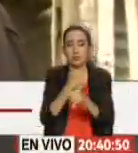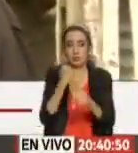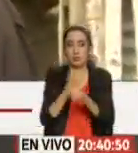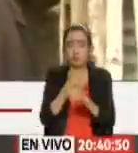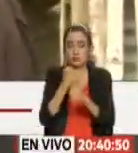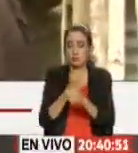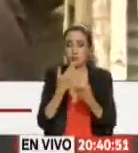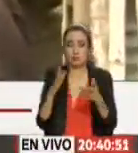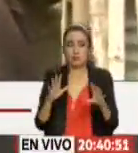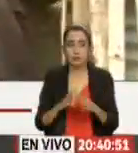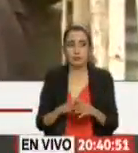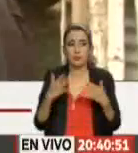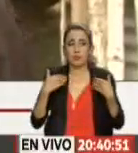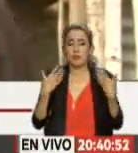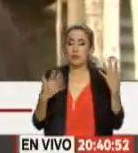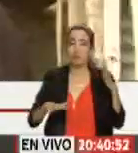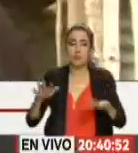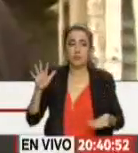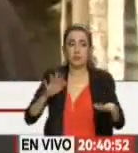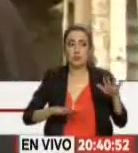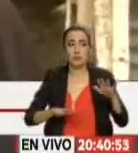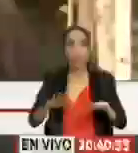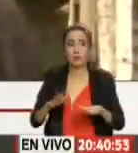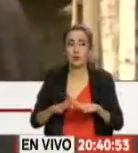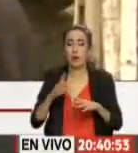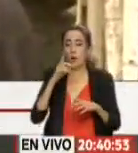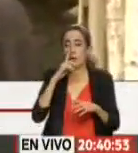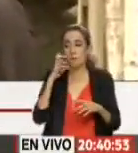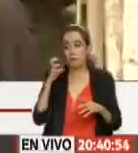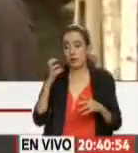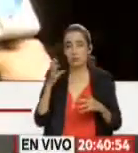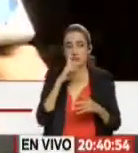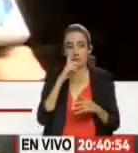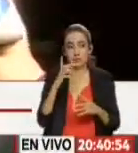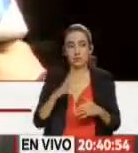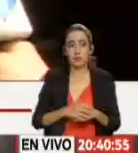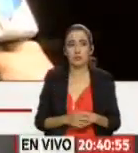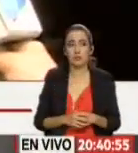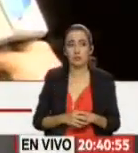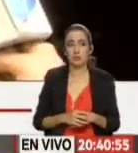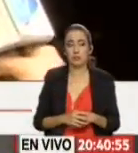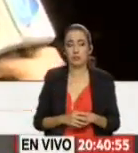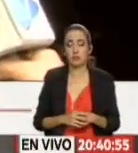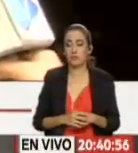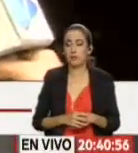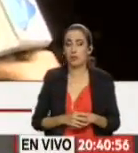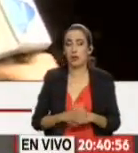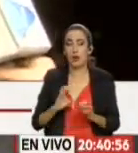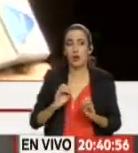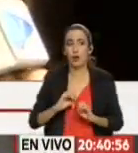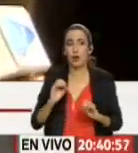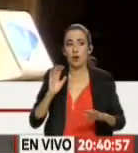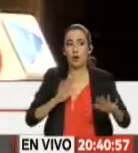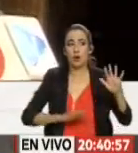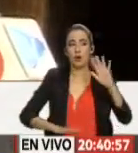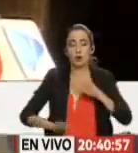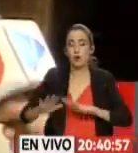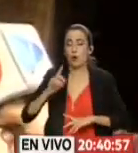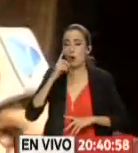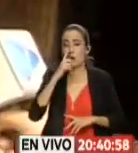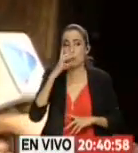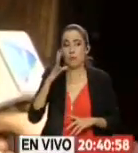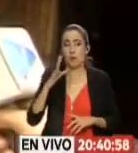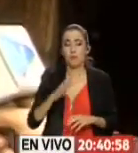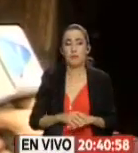Nadie. Estamos por ahí, antes yo por ahí vendo mi pancito, todo eso es lo que me ayuda a mí. Solo un trabajo, pues. Sí, de vender pan no más, nada